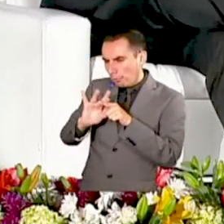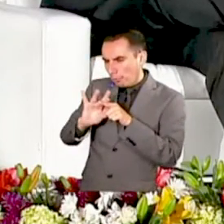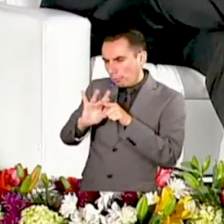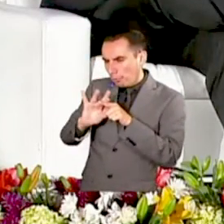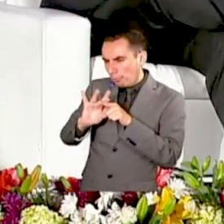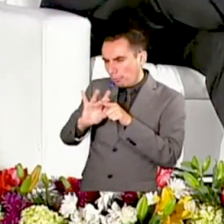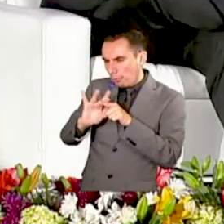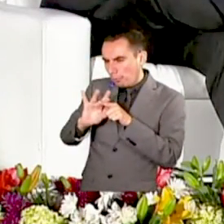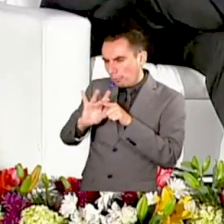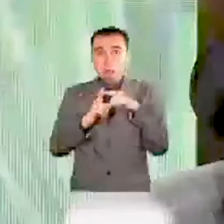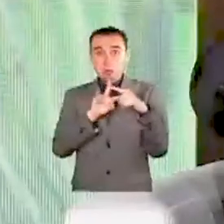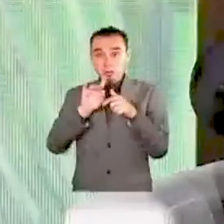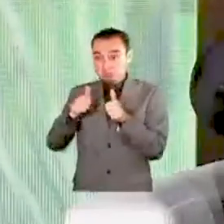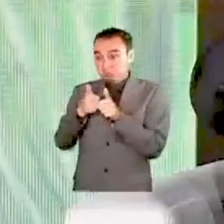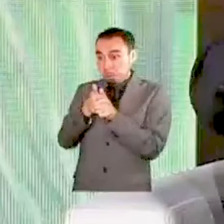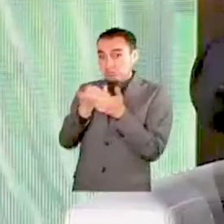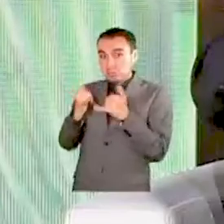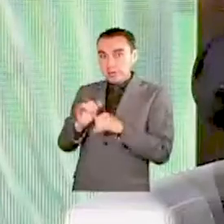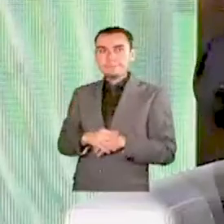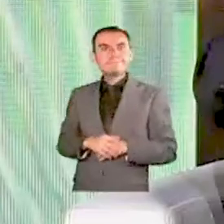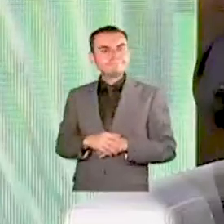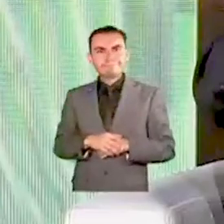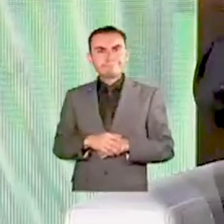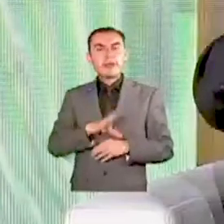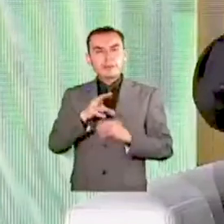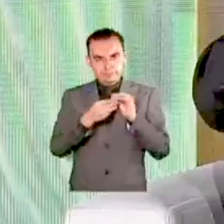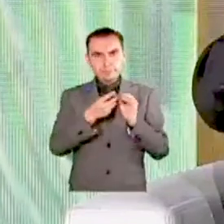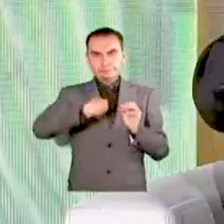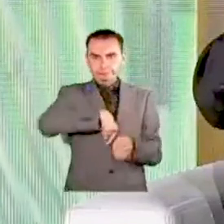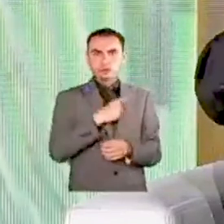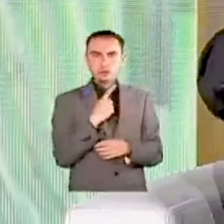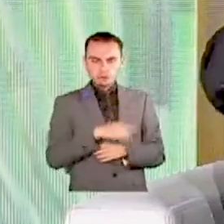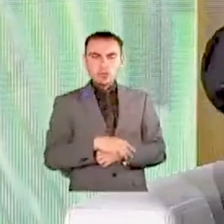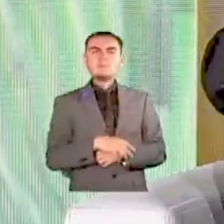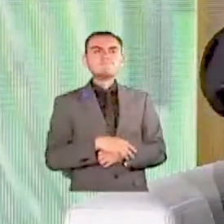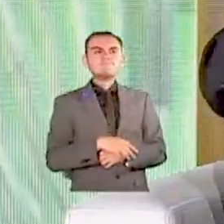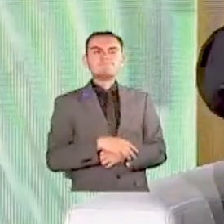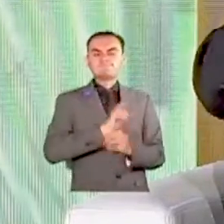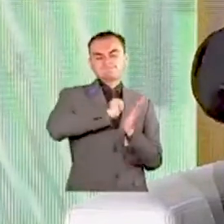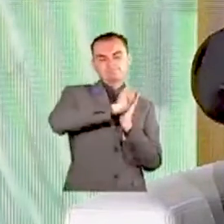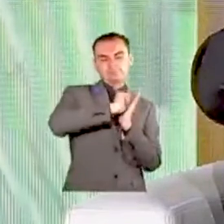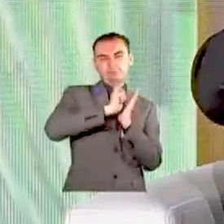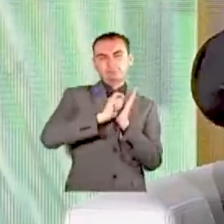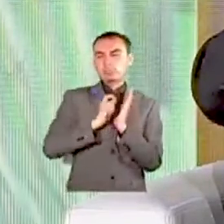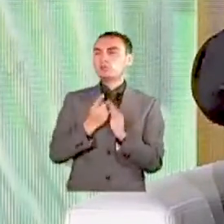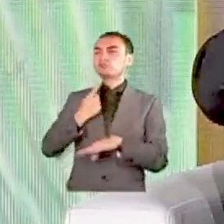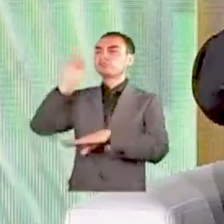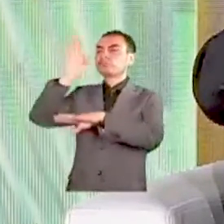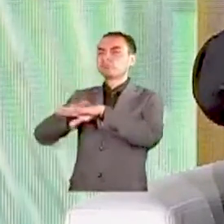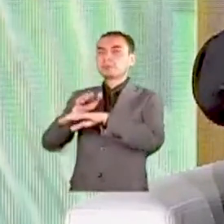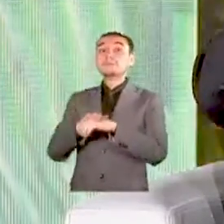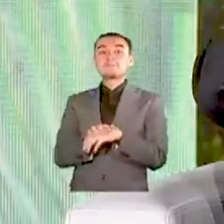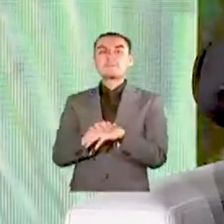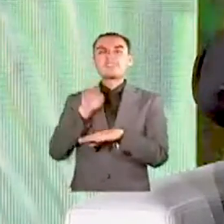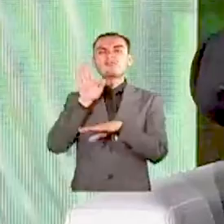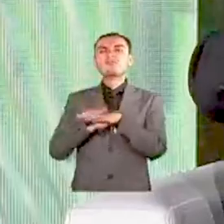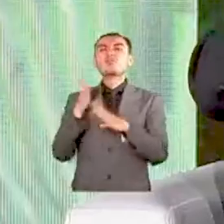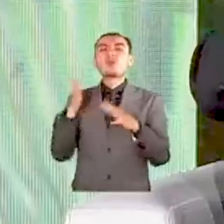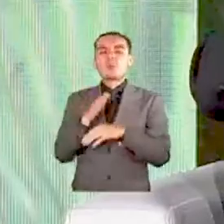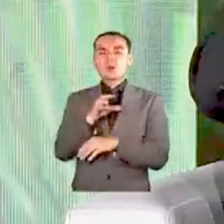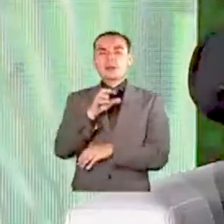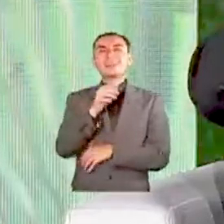de la. Realmente se profirió un memorando fundamental, el memorando número 16 de